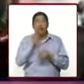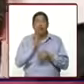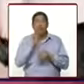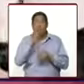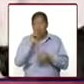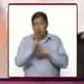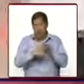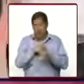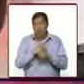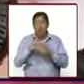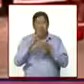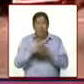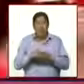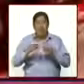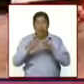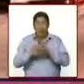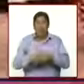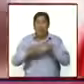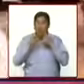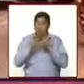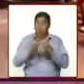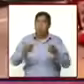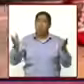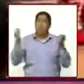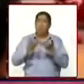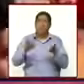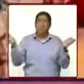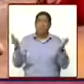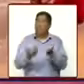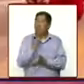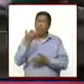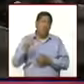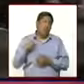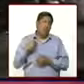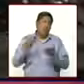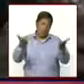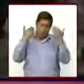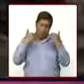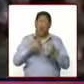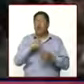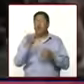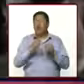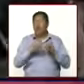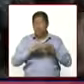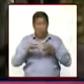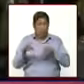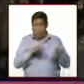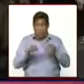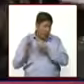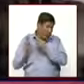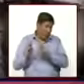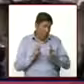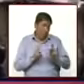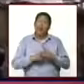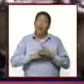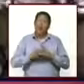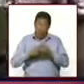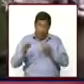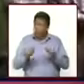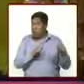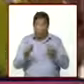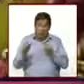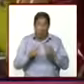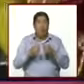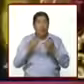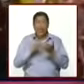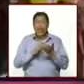historia y haciendo conocer abiertas las postulaciones a nuevos integrantes. Una de las fraternidades que se prepara y comienza con las actividades es